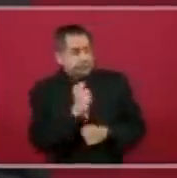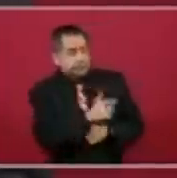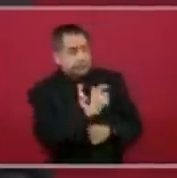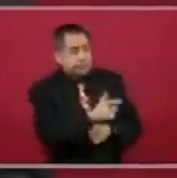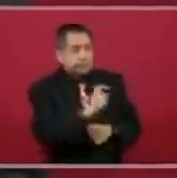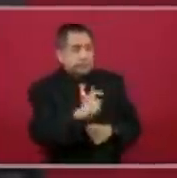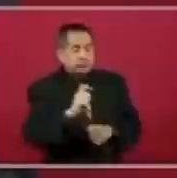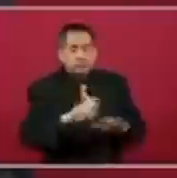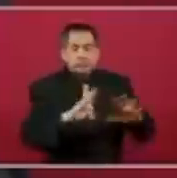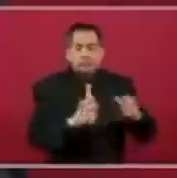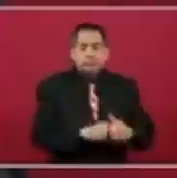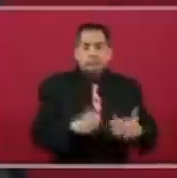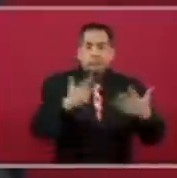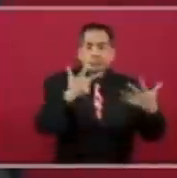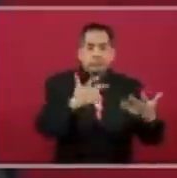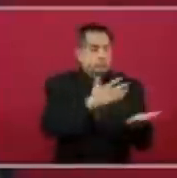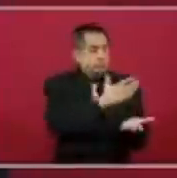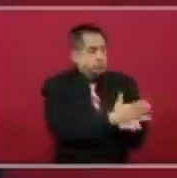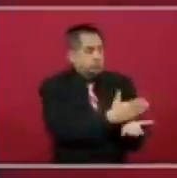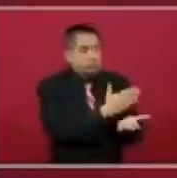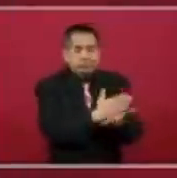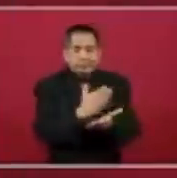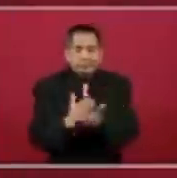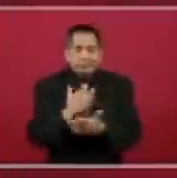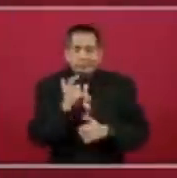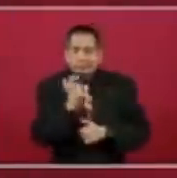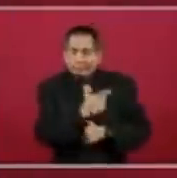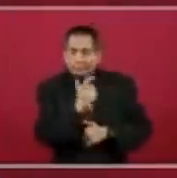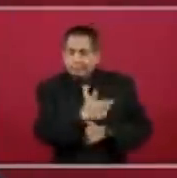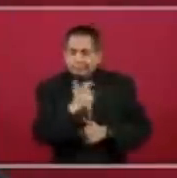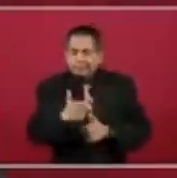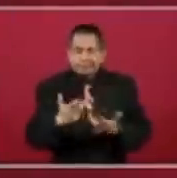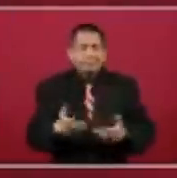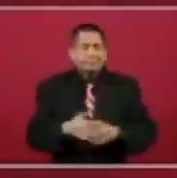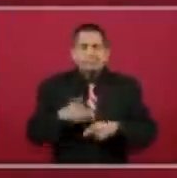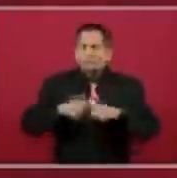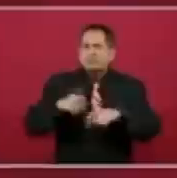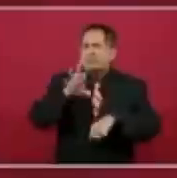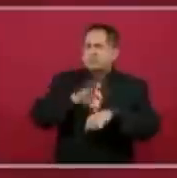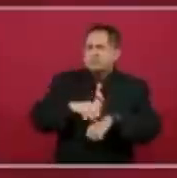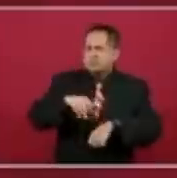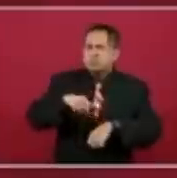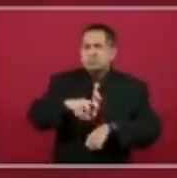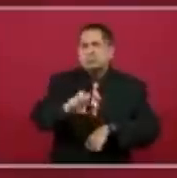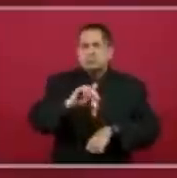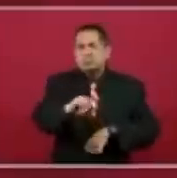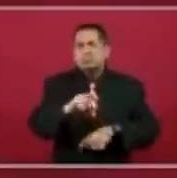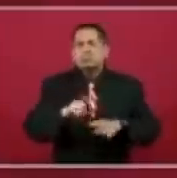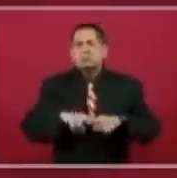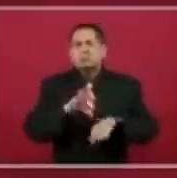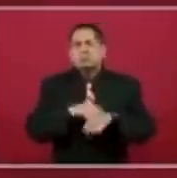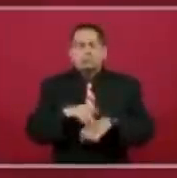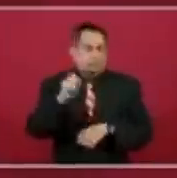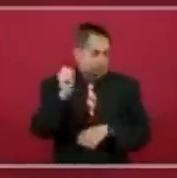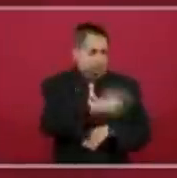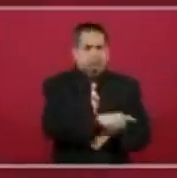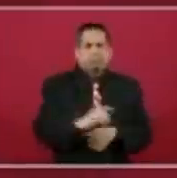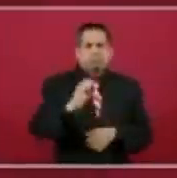8 gasoductos detenidos, parados. ¿Quién autorizó esto? La CRE.